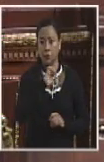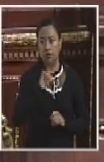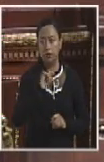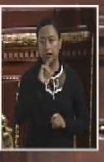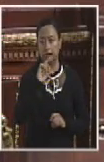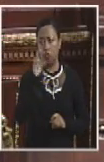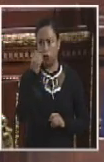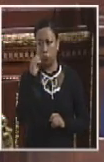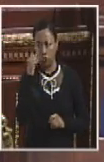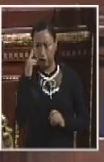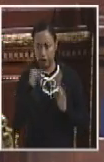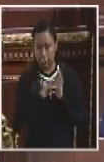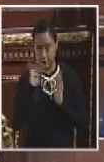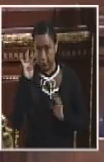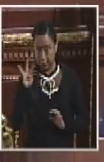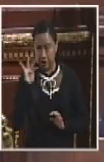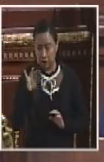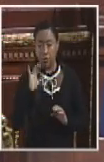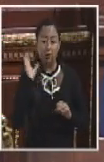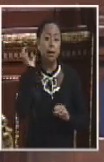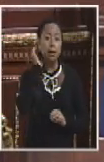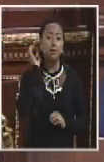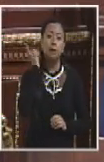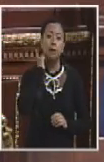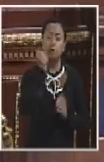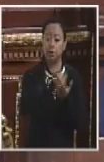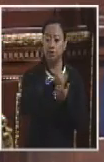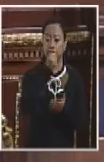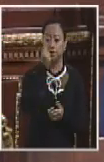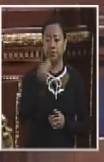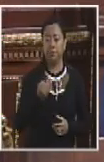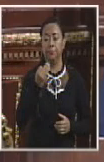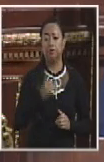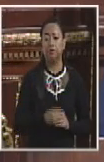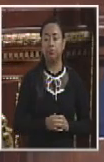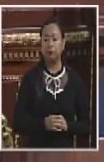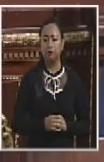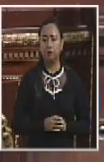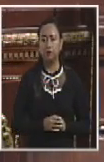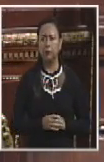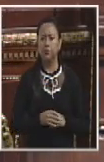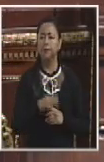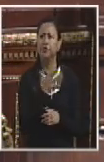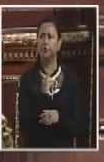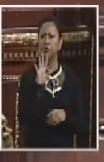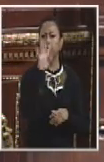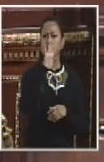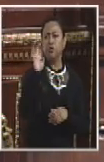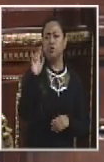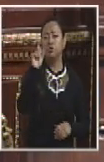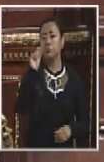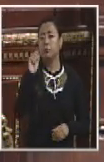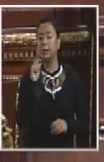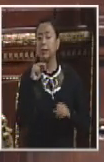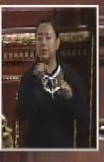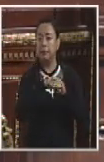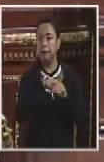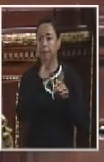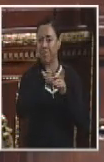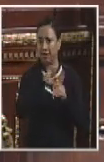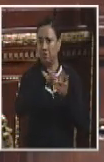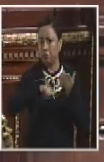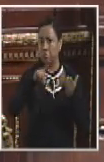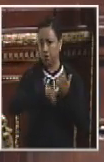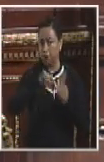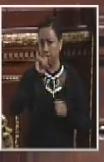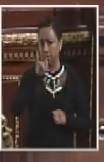2019 la Cámara de Diputados lo aprobó con 420 votos a favor, dando como